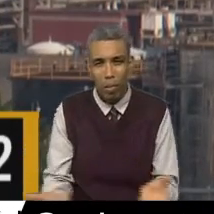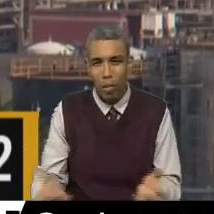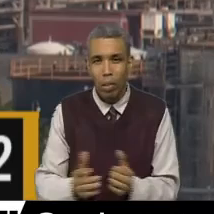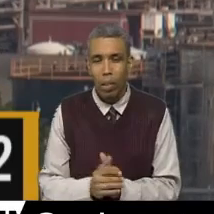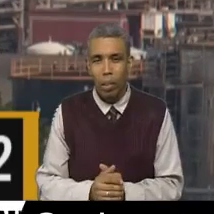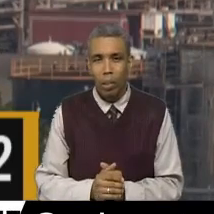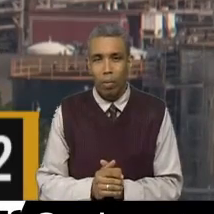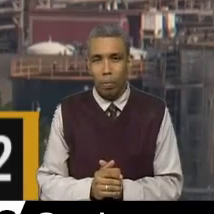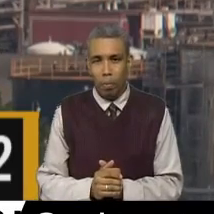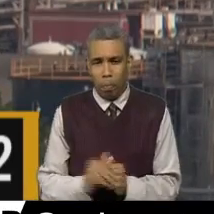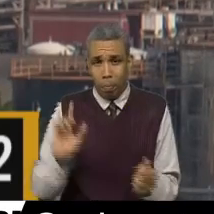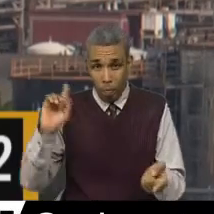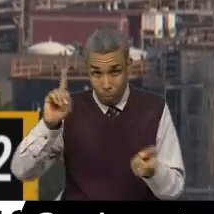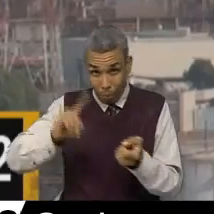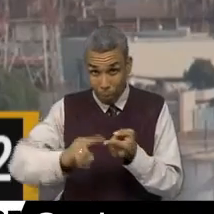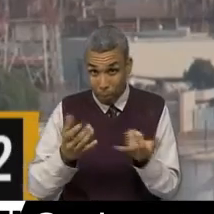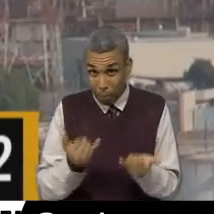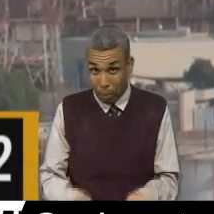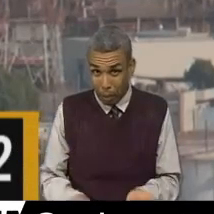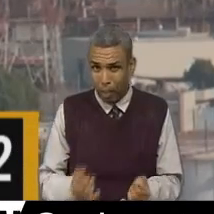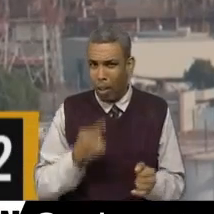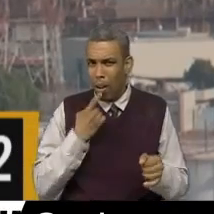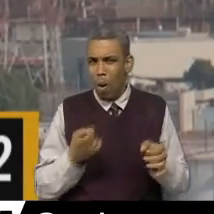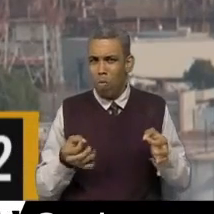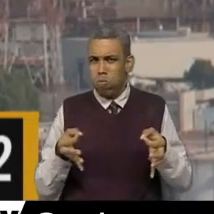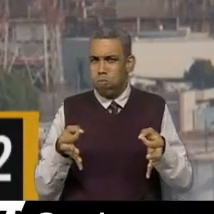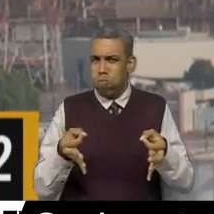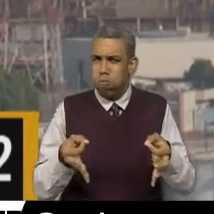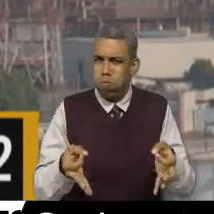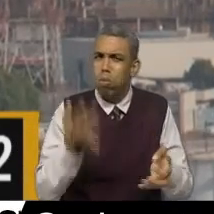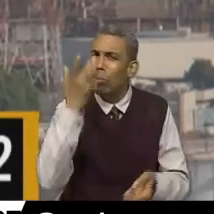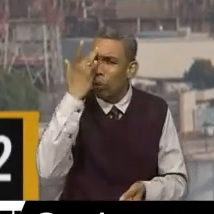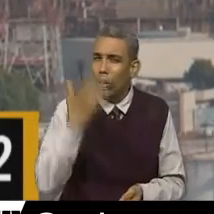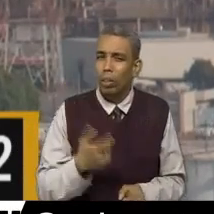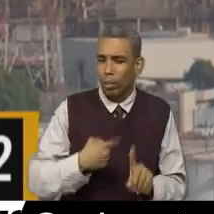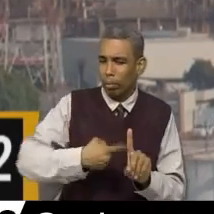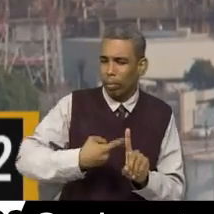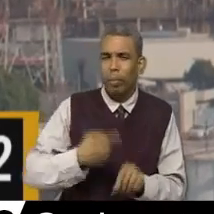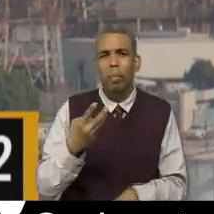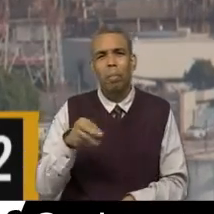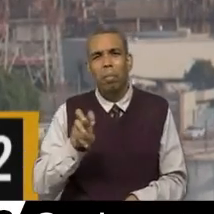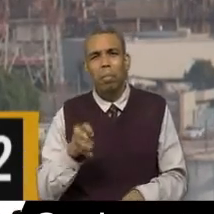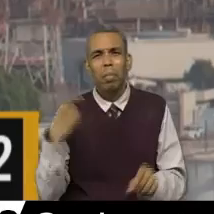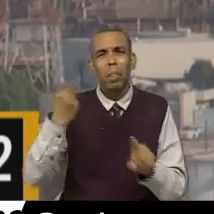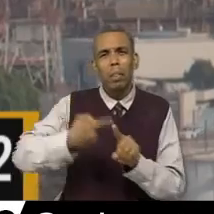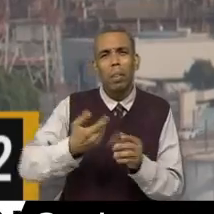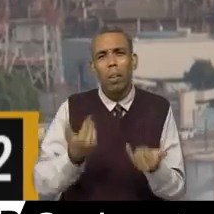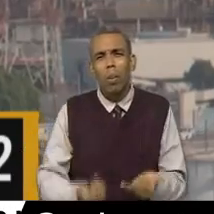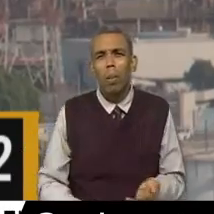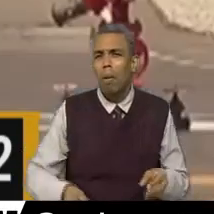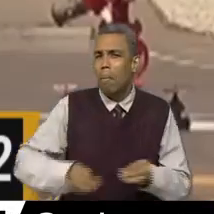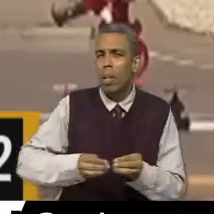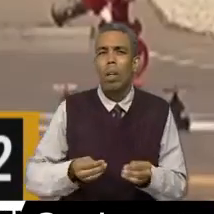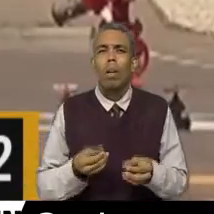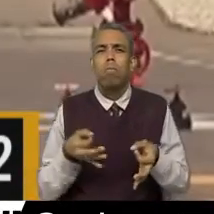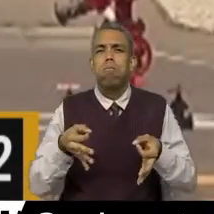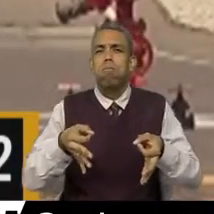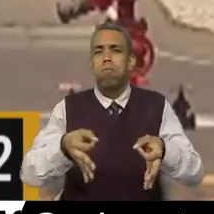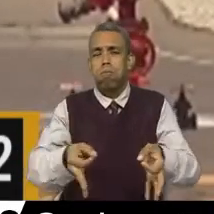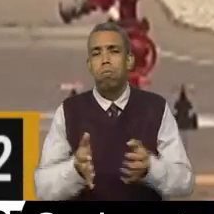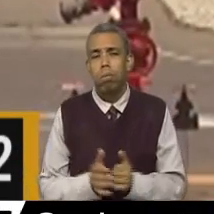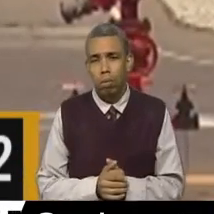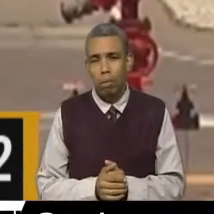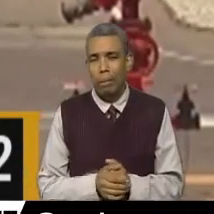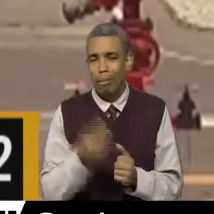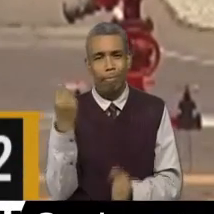ninguna explicación objetiva justificable para que estas reparaciones que se hacen de acuerdo a